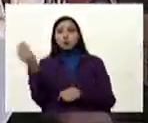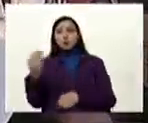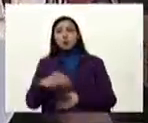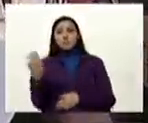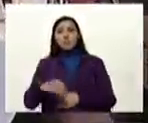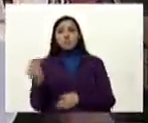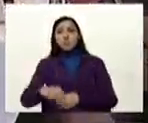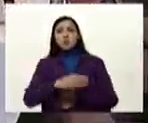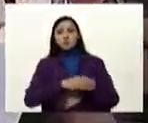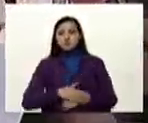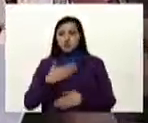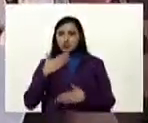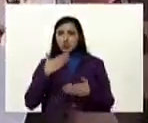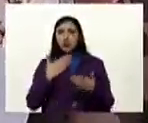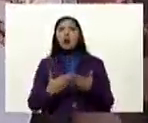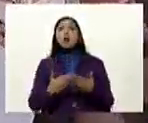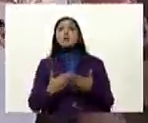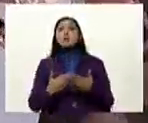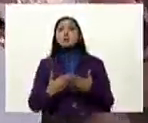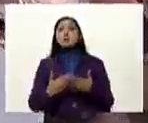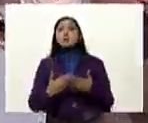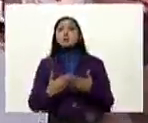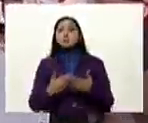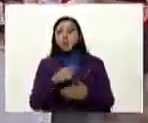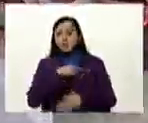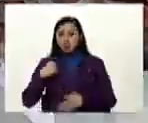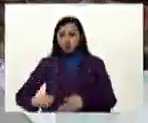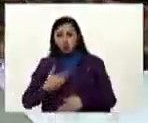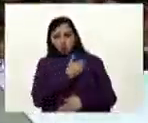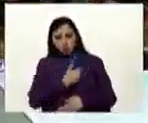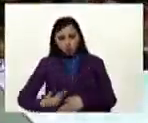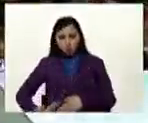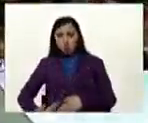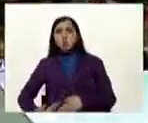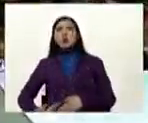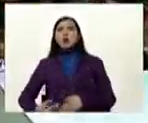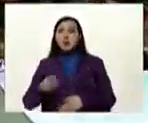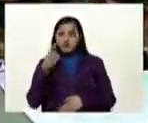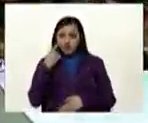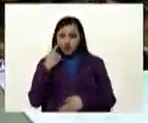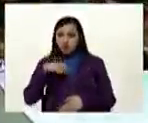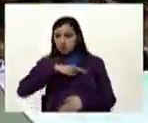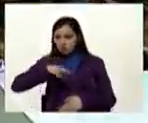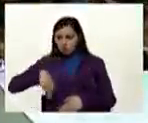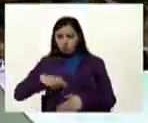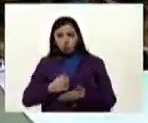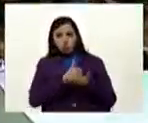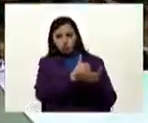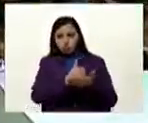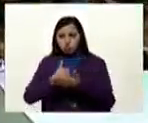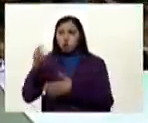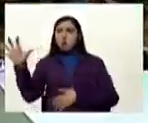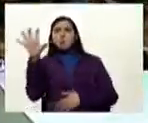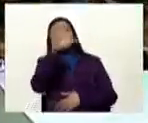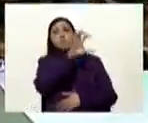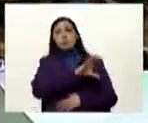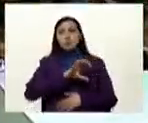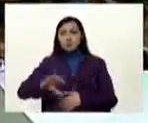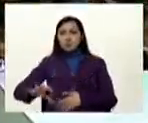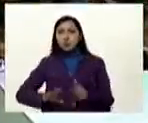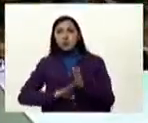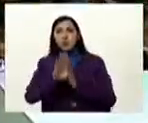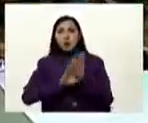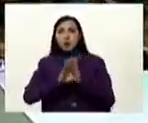acción. Muchas gracias, presidente Xi Jinping, por siempre estar pendiente de los pueblos y del